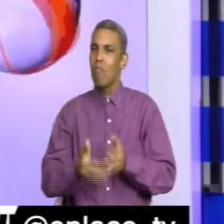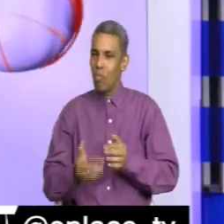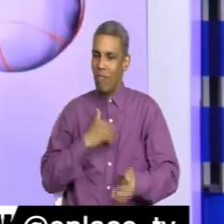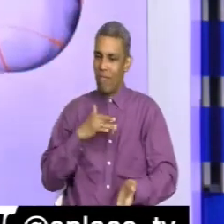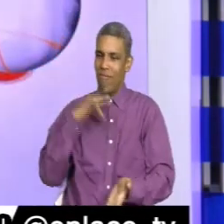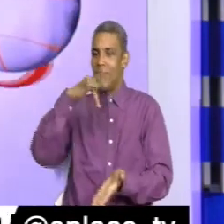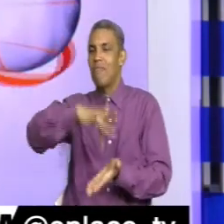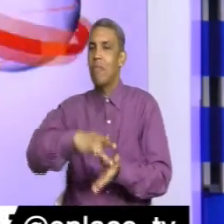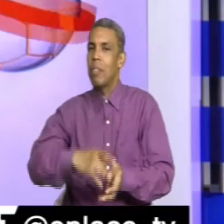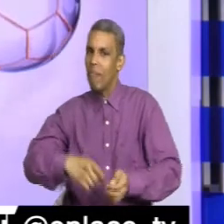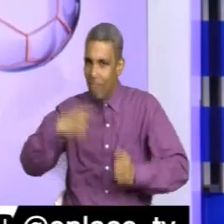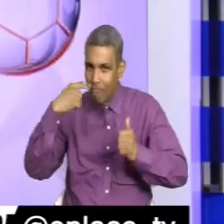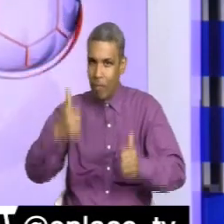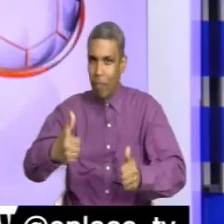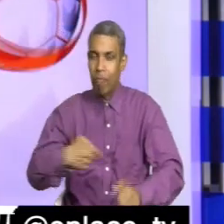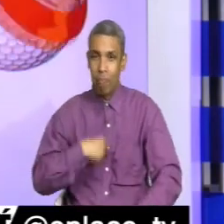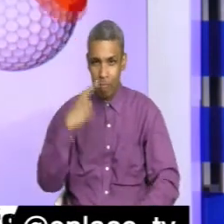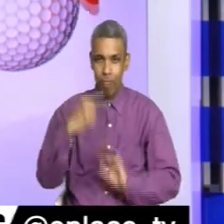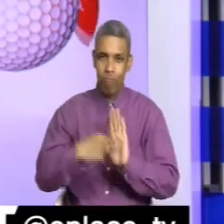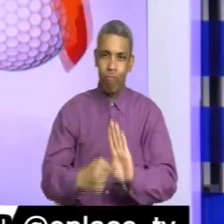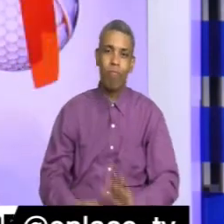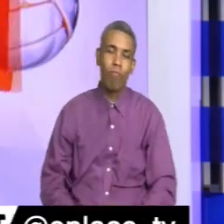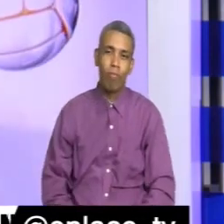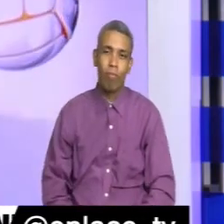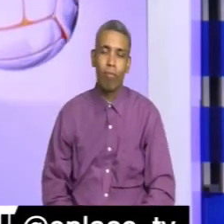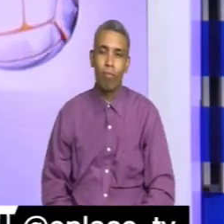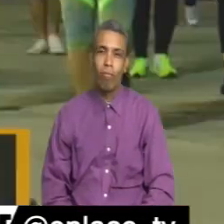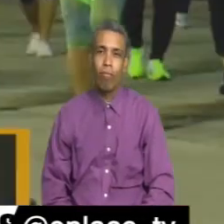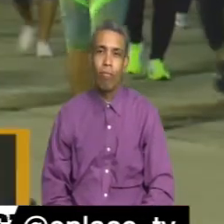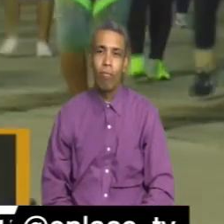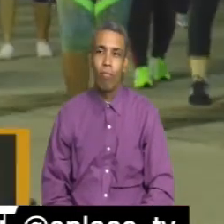favorito para los barranqueños en la Ruta 65.